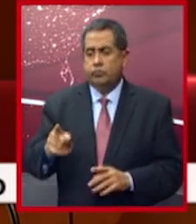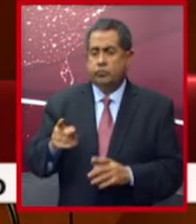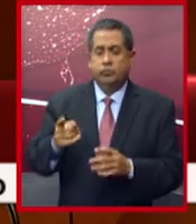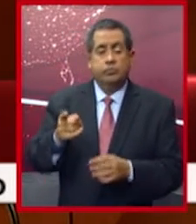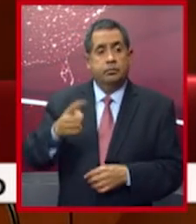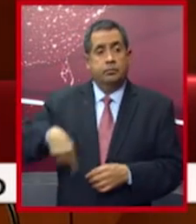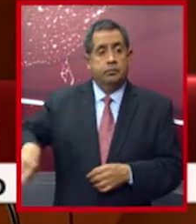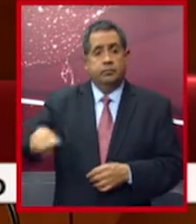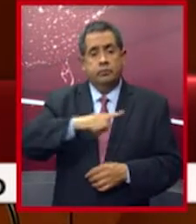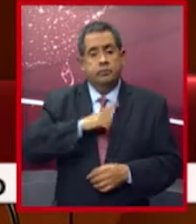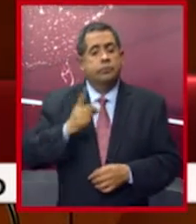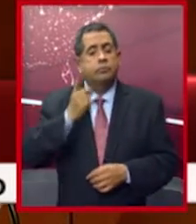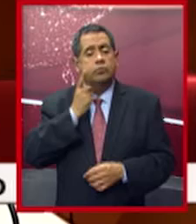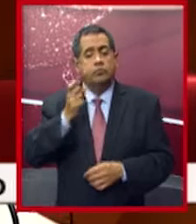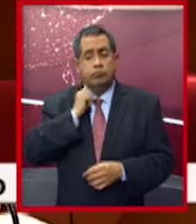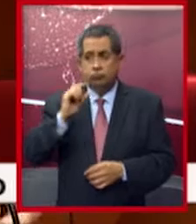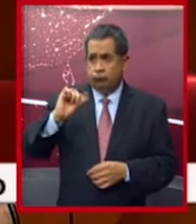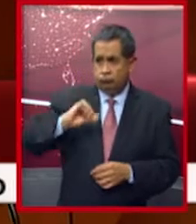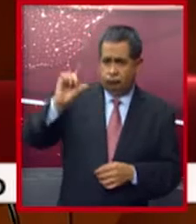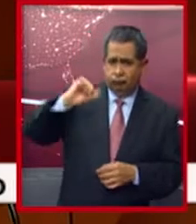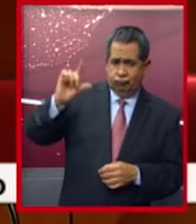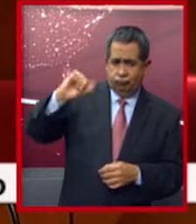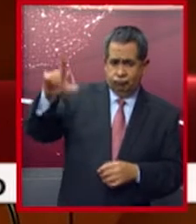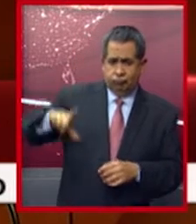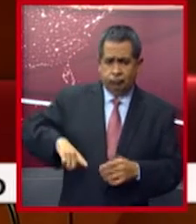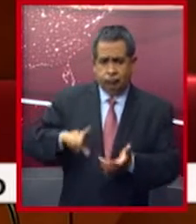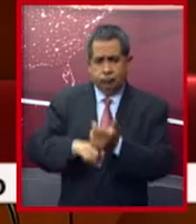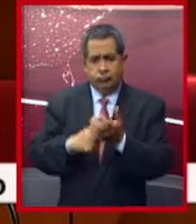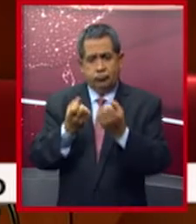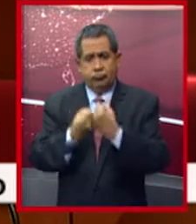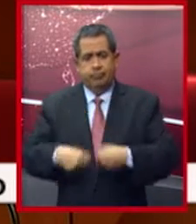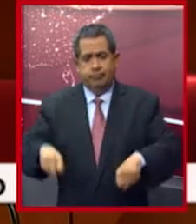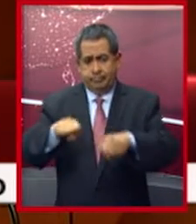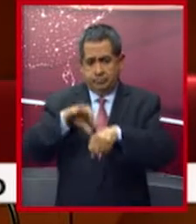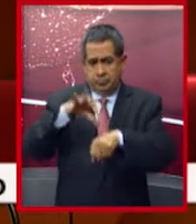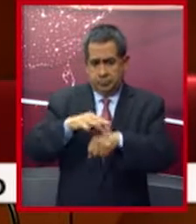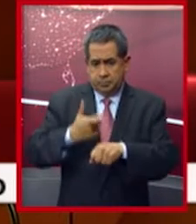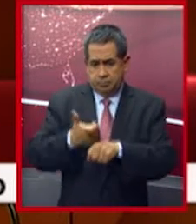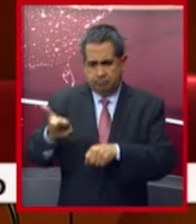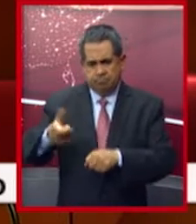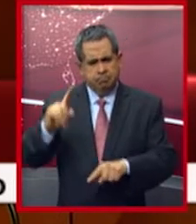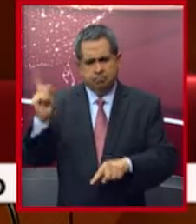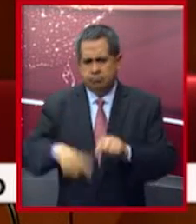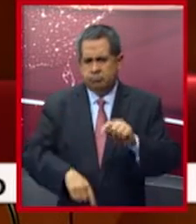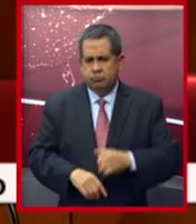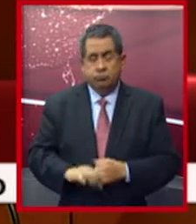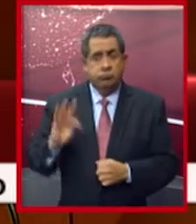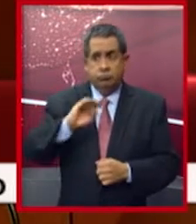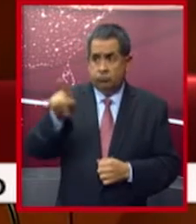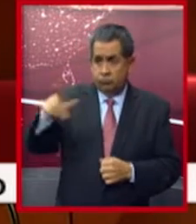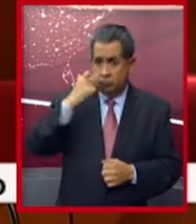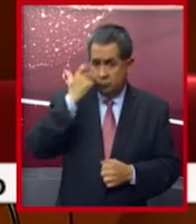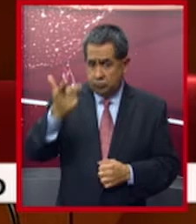gastos médicos de los altos funcionarios. Si los altos funcionarios quieren ir a un